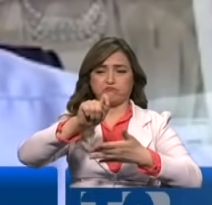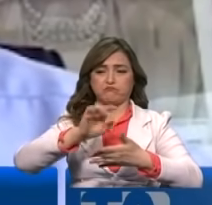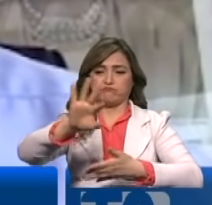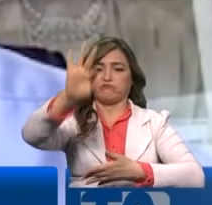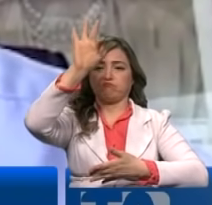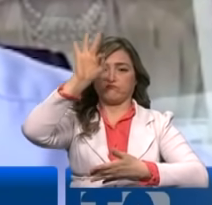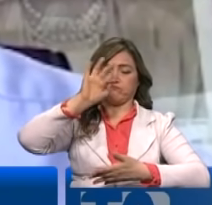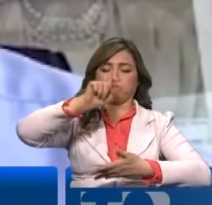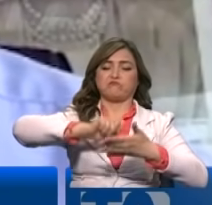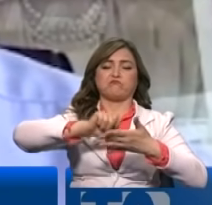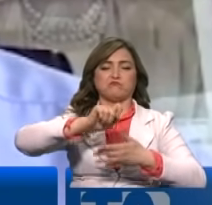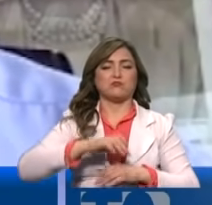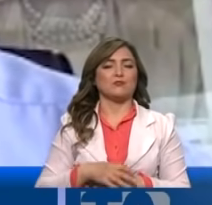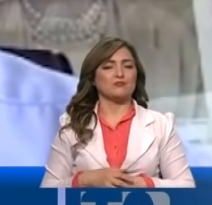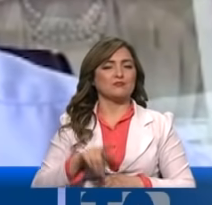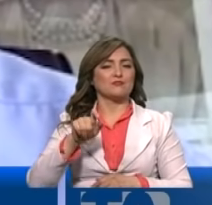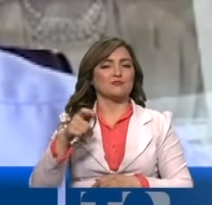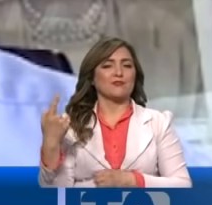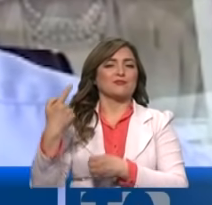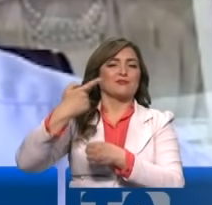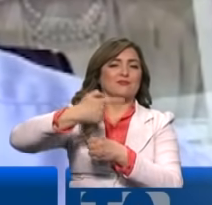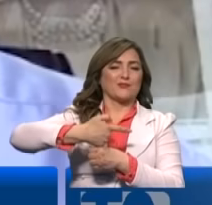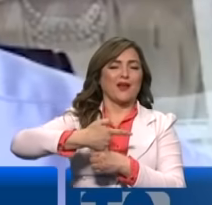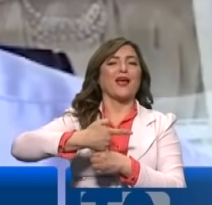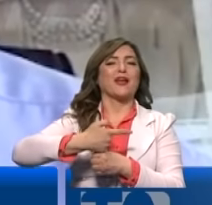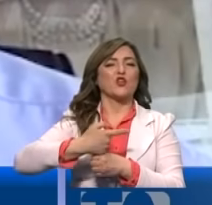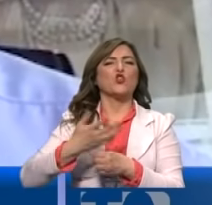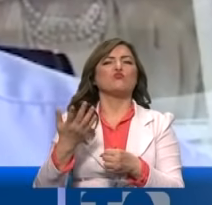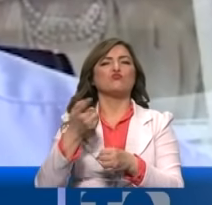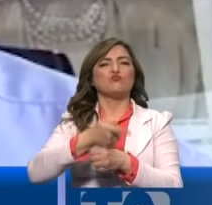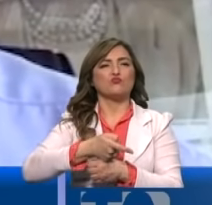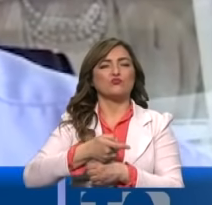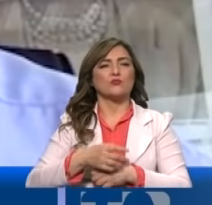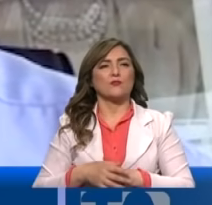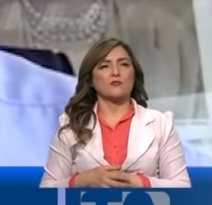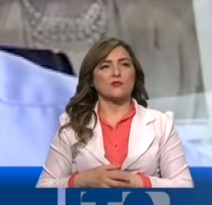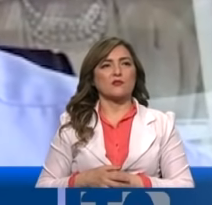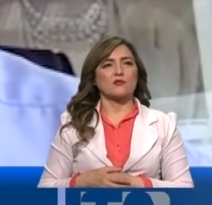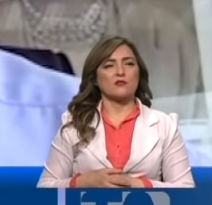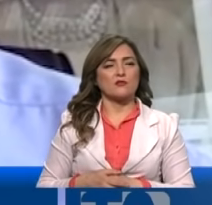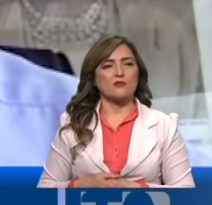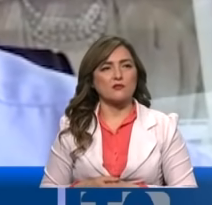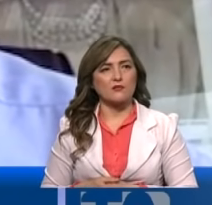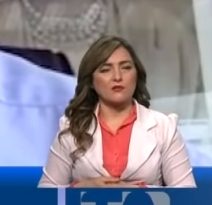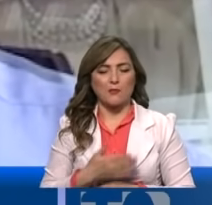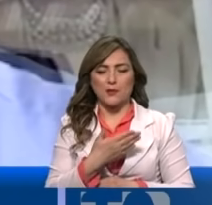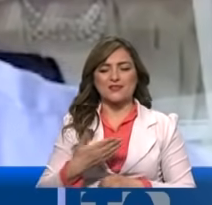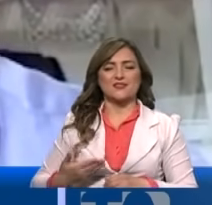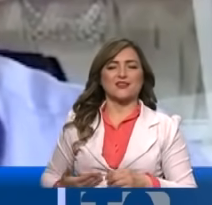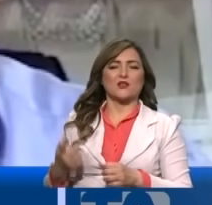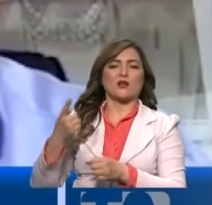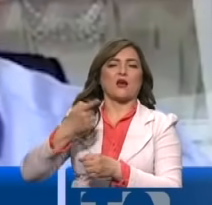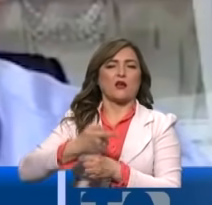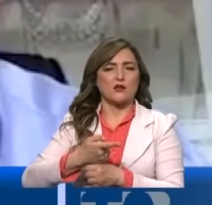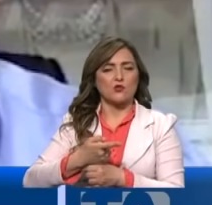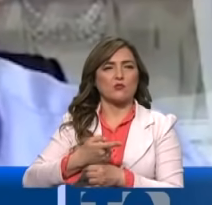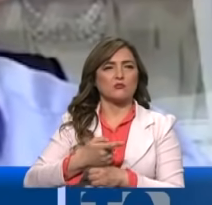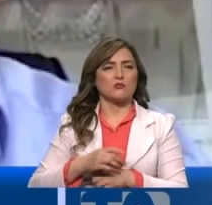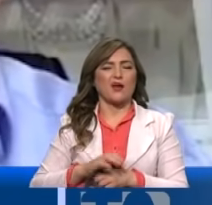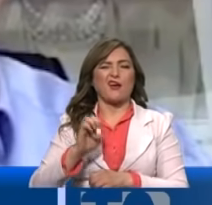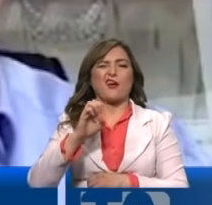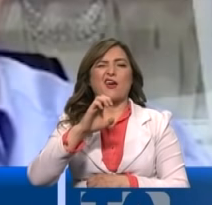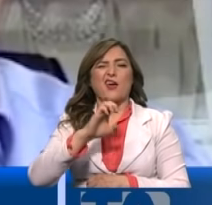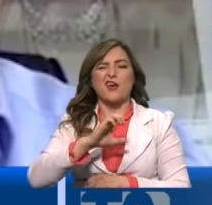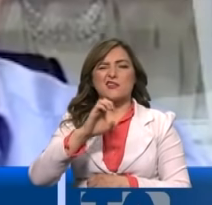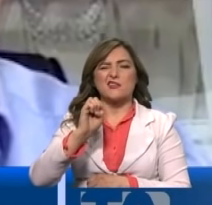obtener el decreto de excepcionalidad de la Presidencia de la República. El presidente